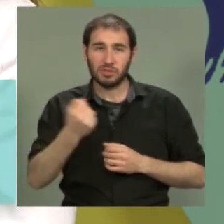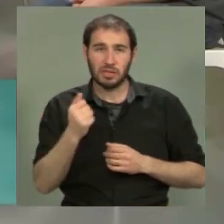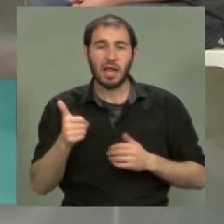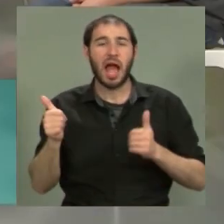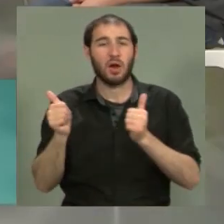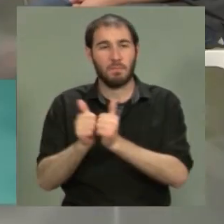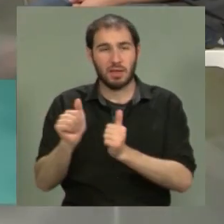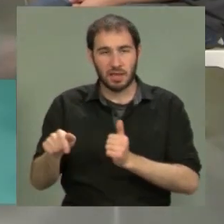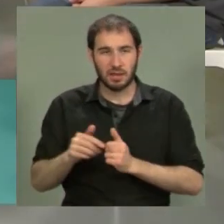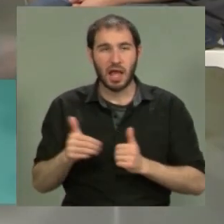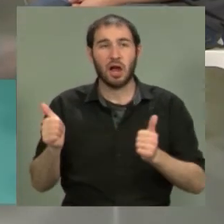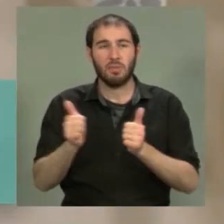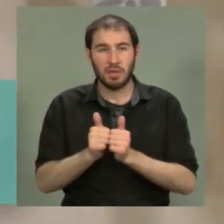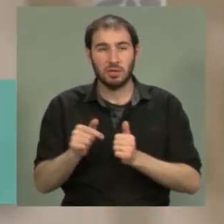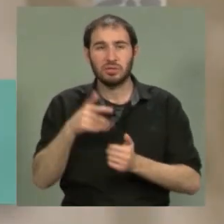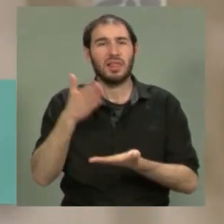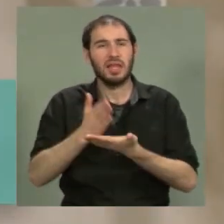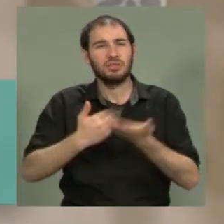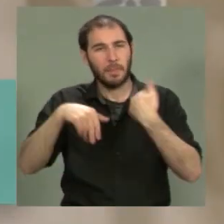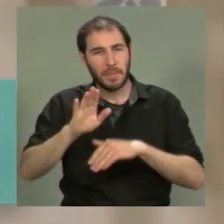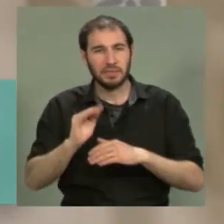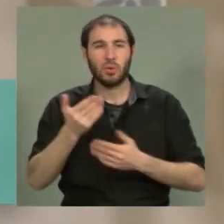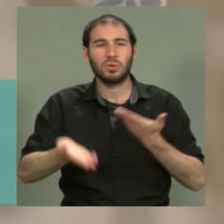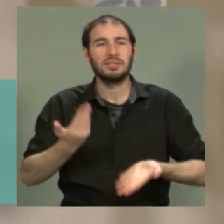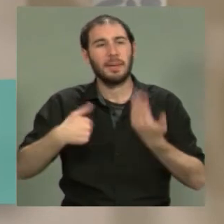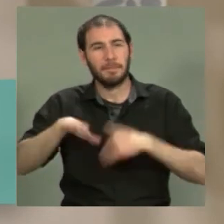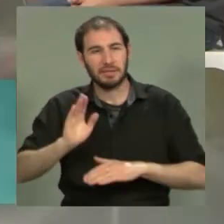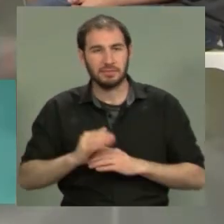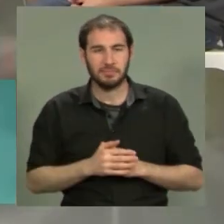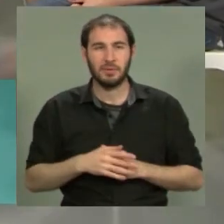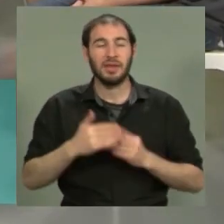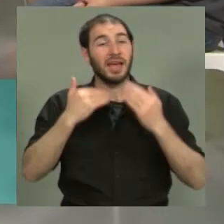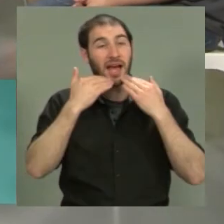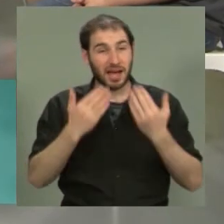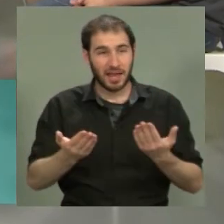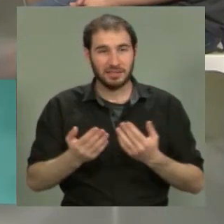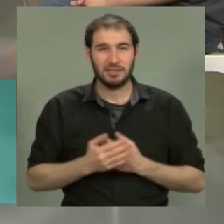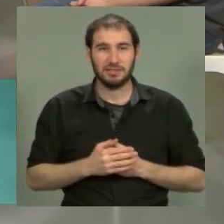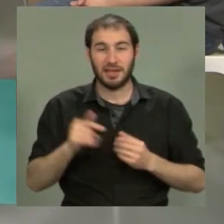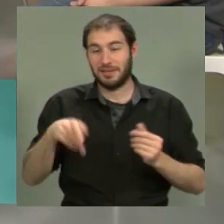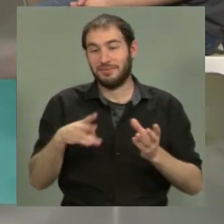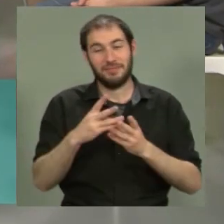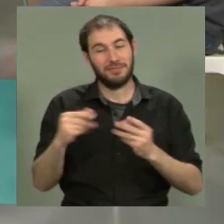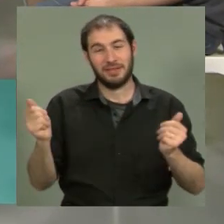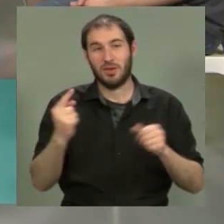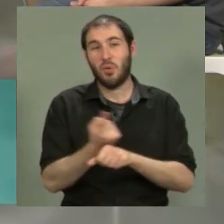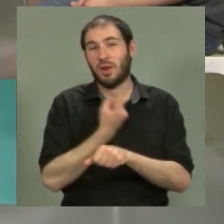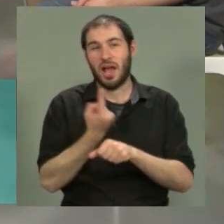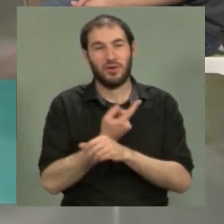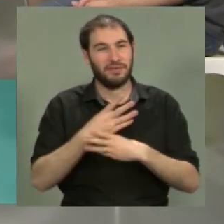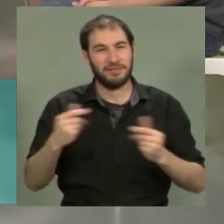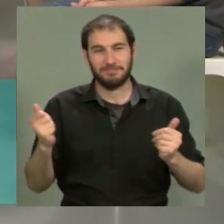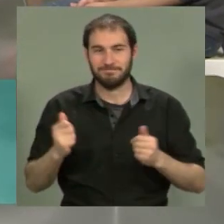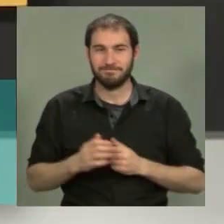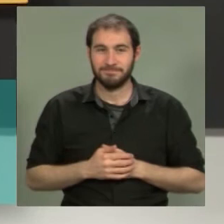acompañar a que cada vez tengamos más derechos y más justicia. Bien, perfecto. Bueno, muchísimas gracias. Se terminó en la hora que nos